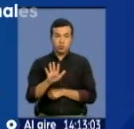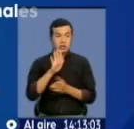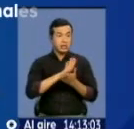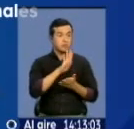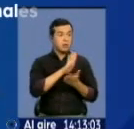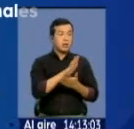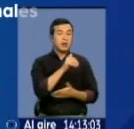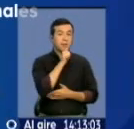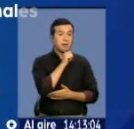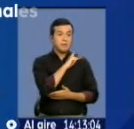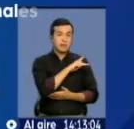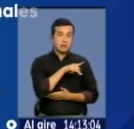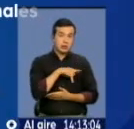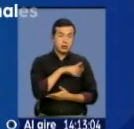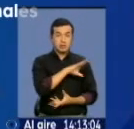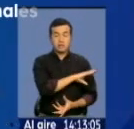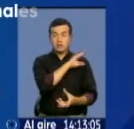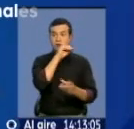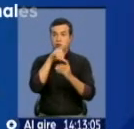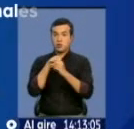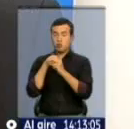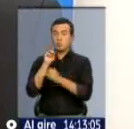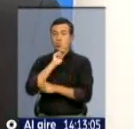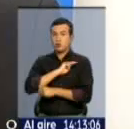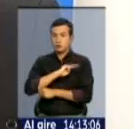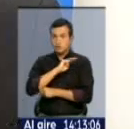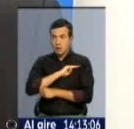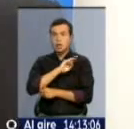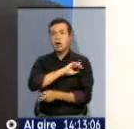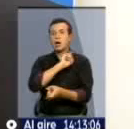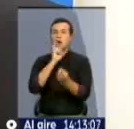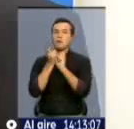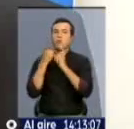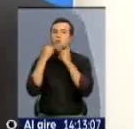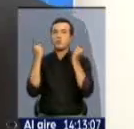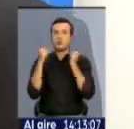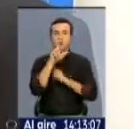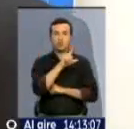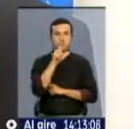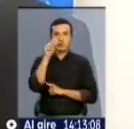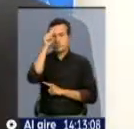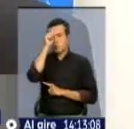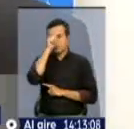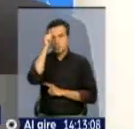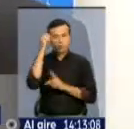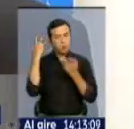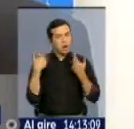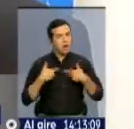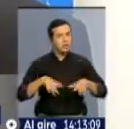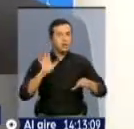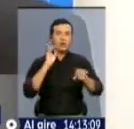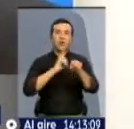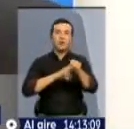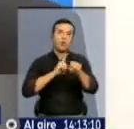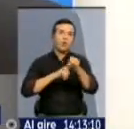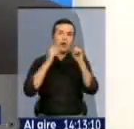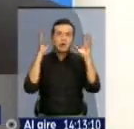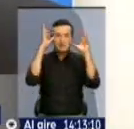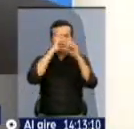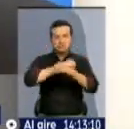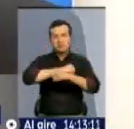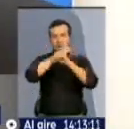escuelas particulares, fiscomisionales y municipales. Y de lunes a domingo, en cualquier hora, día o